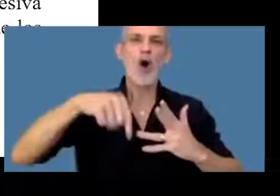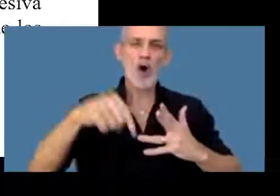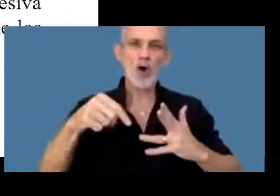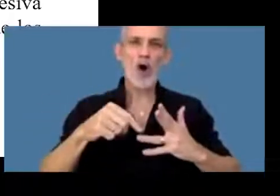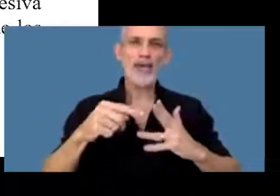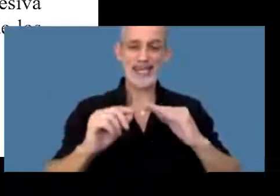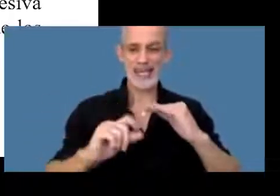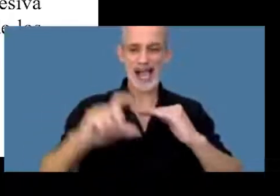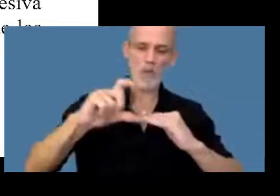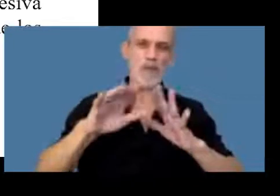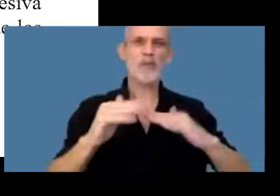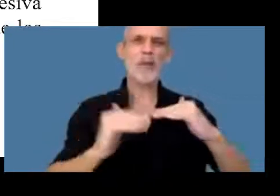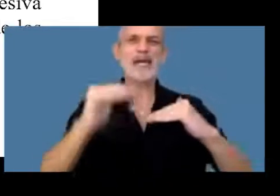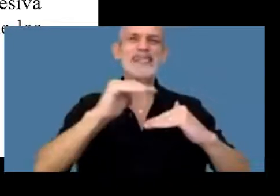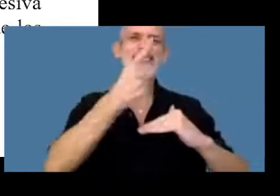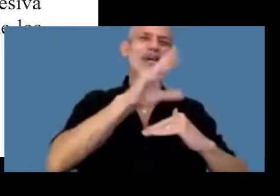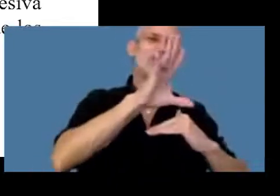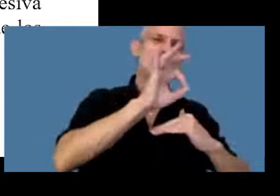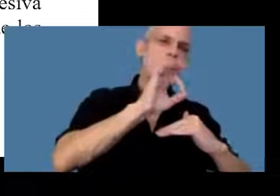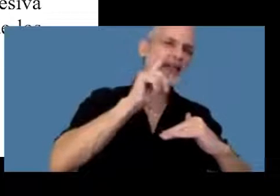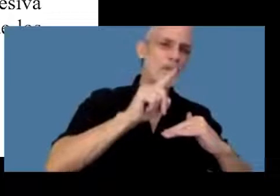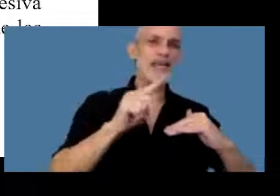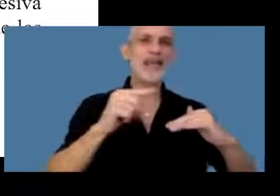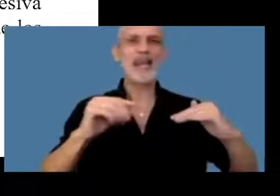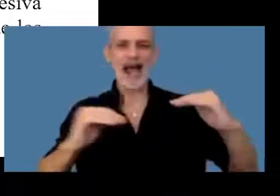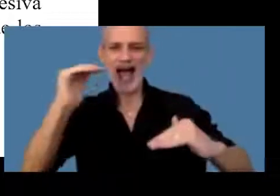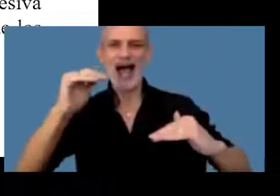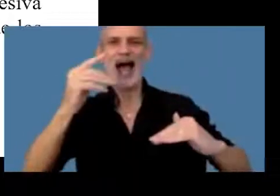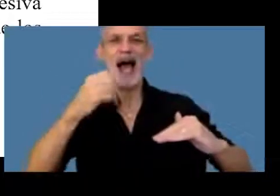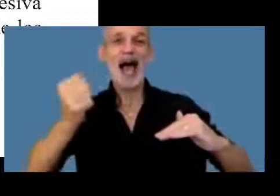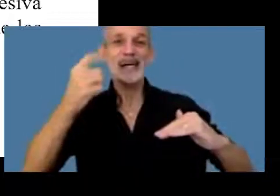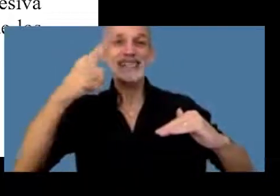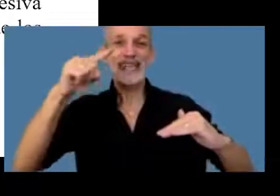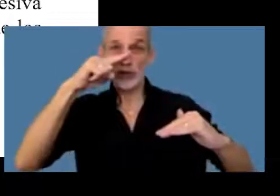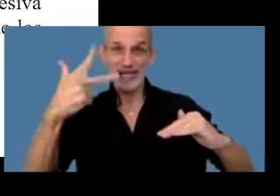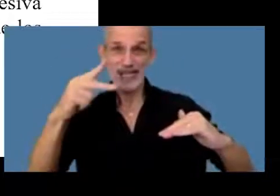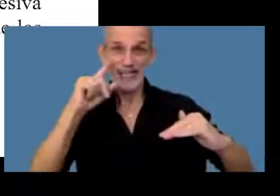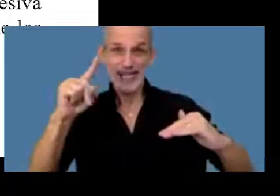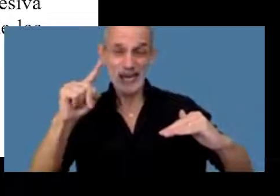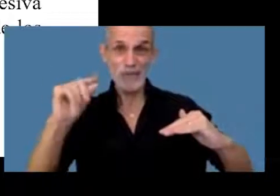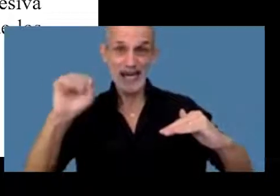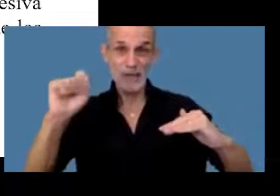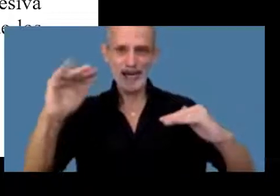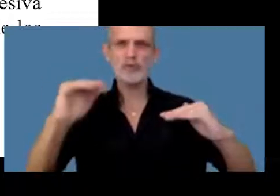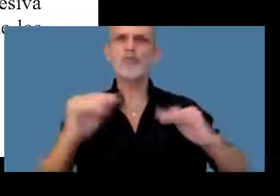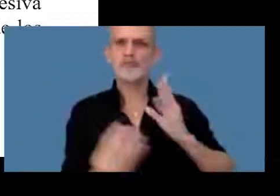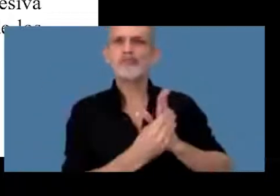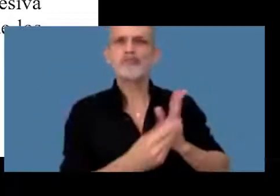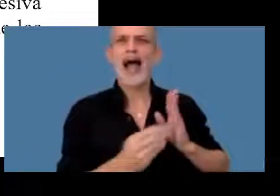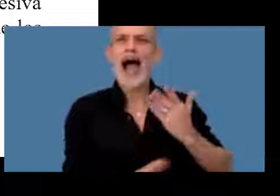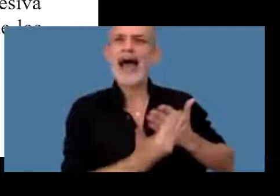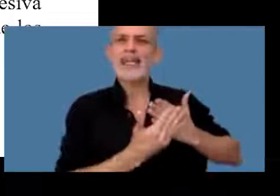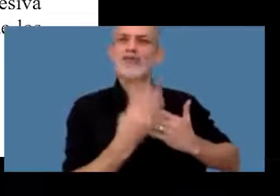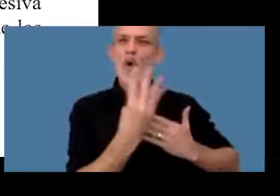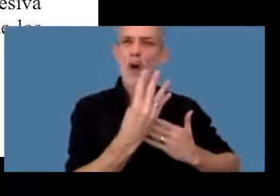entre 150 y 173.000 pesos lo van a encontrar en el anexo 4 de la Resolución General